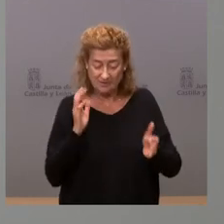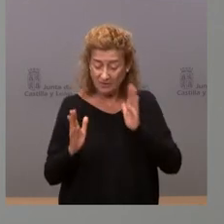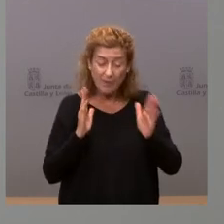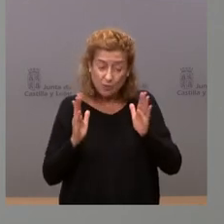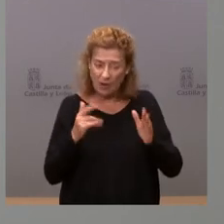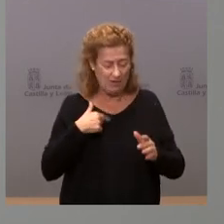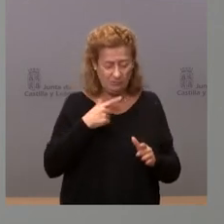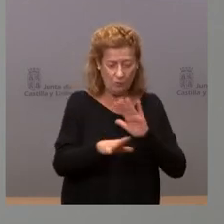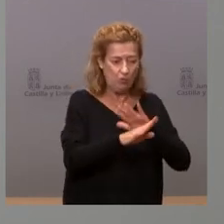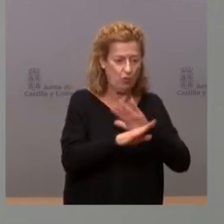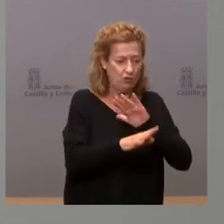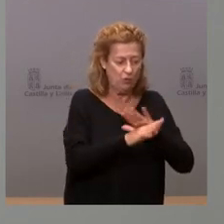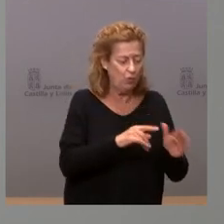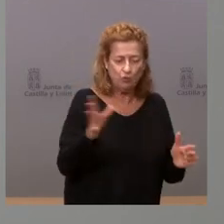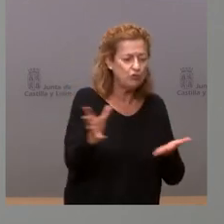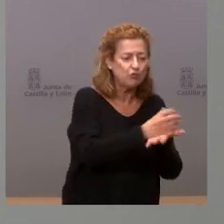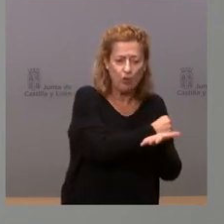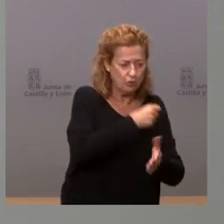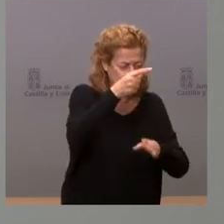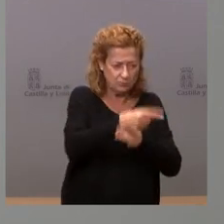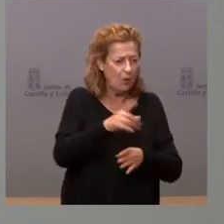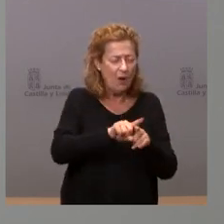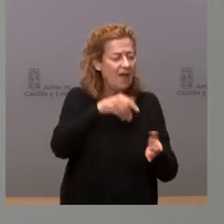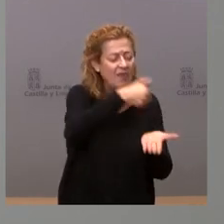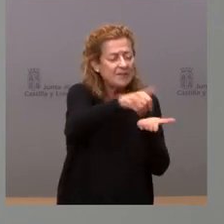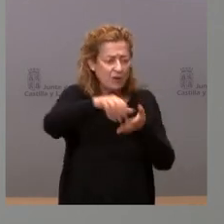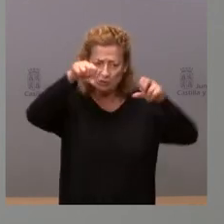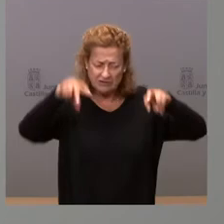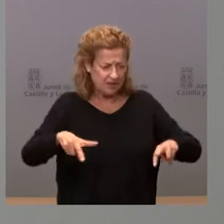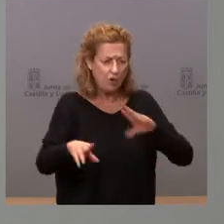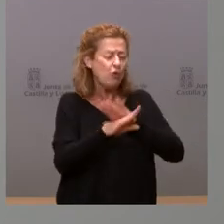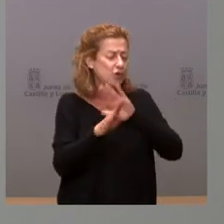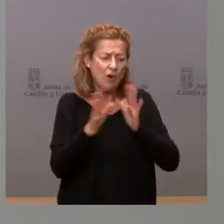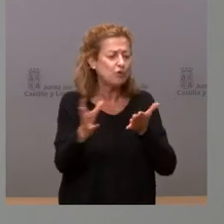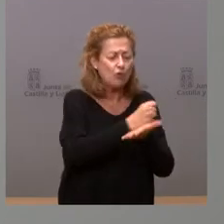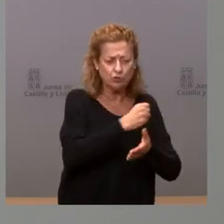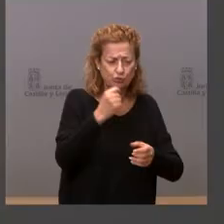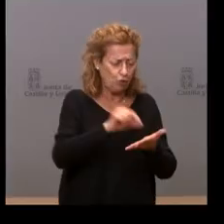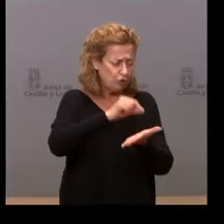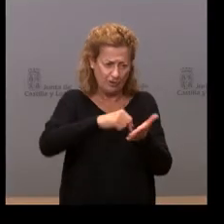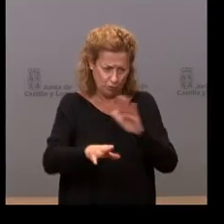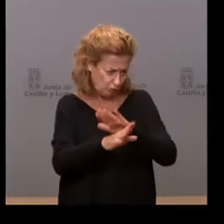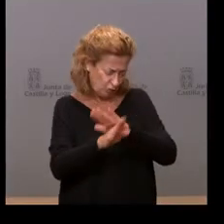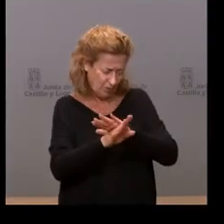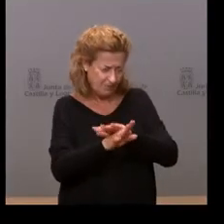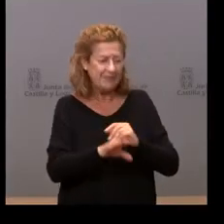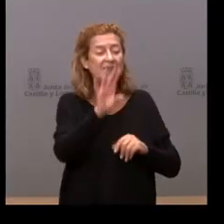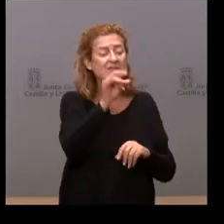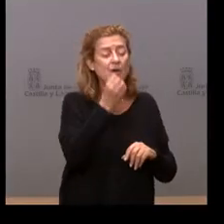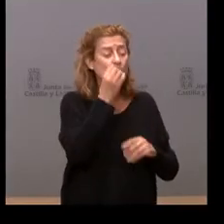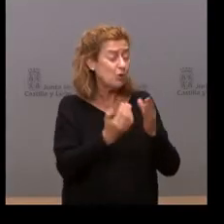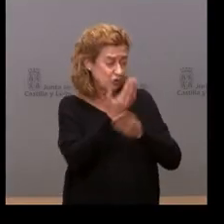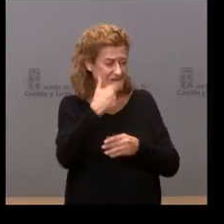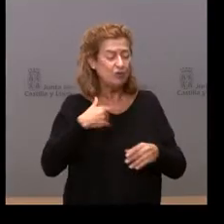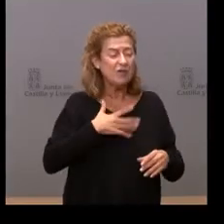mantener por supuesto la totalidad de la orden de que se mantenga la totalidad de contratos eventuales sí buenos días yo le quería